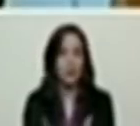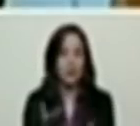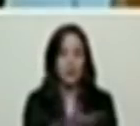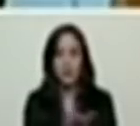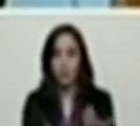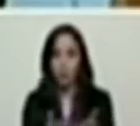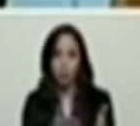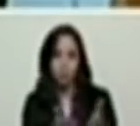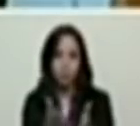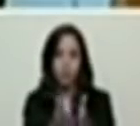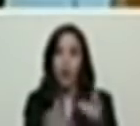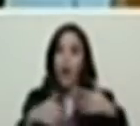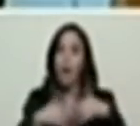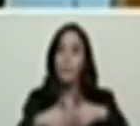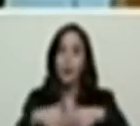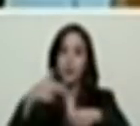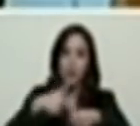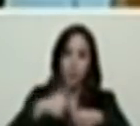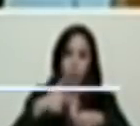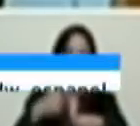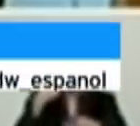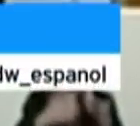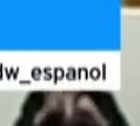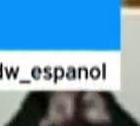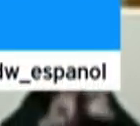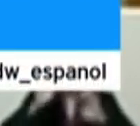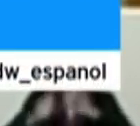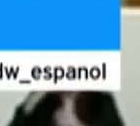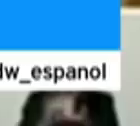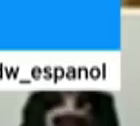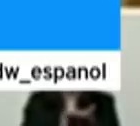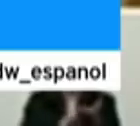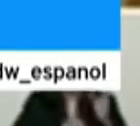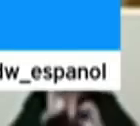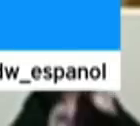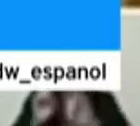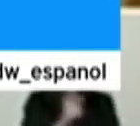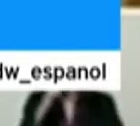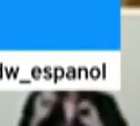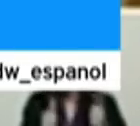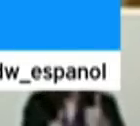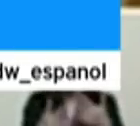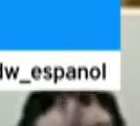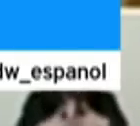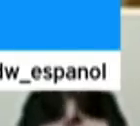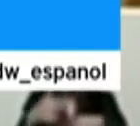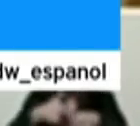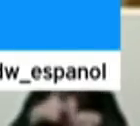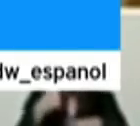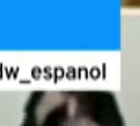venezolanos. Ya PDVSA está estudiando las acciones y tomaremos desde PDVSA todas las medidas